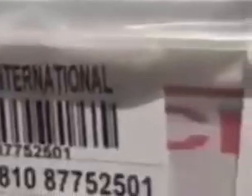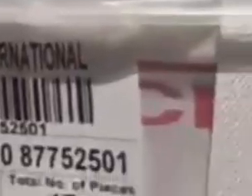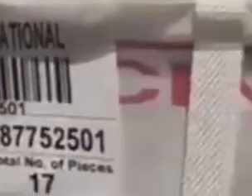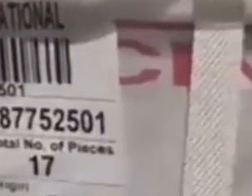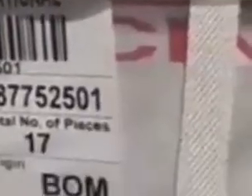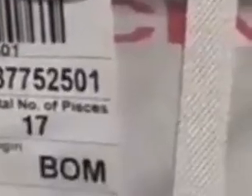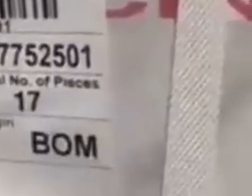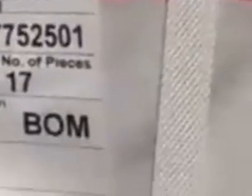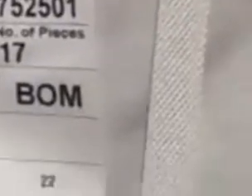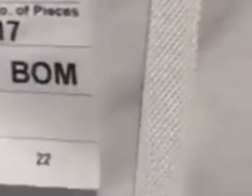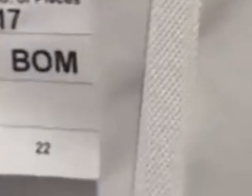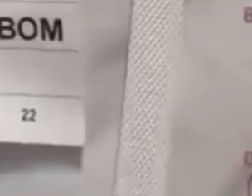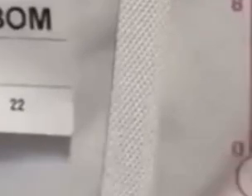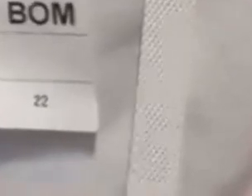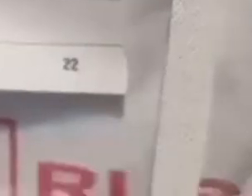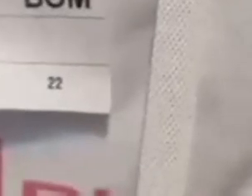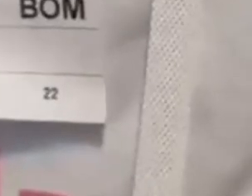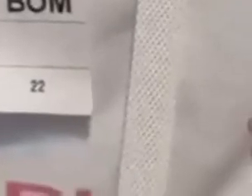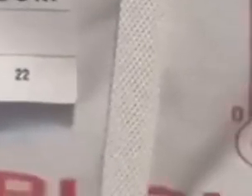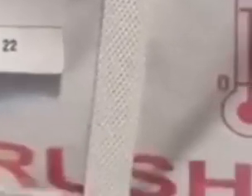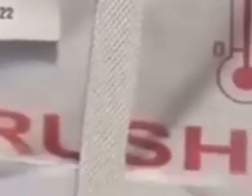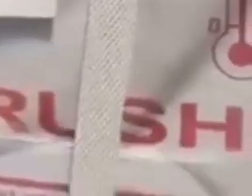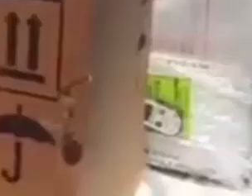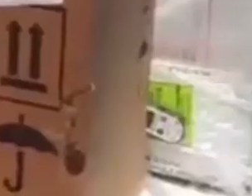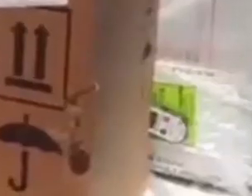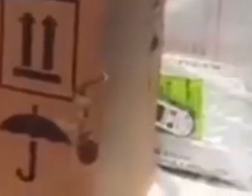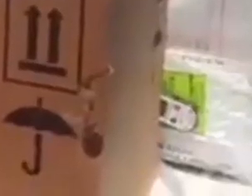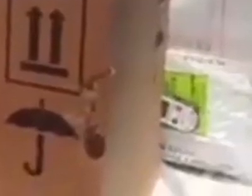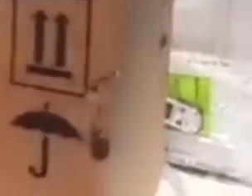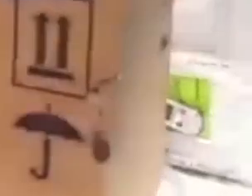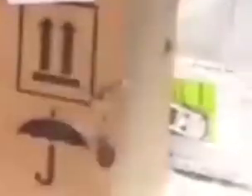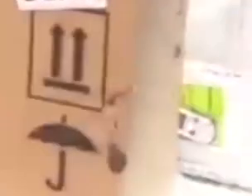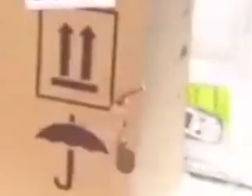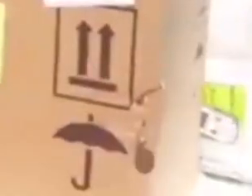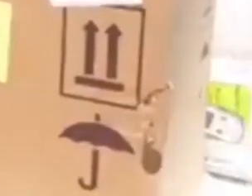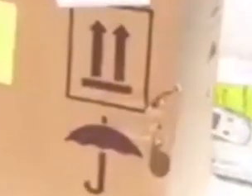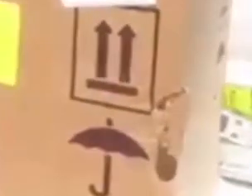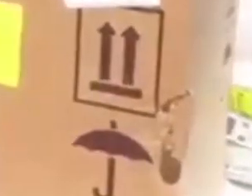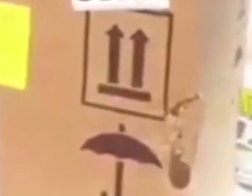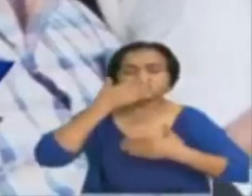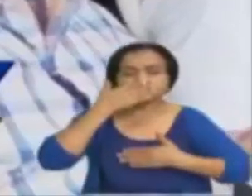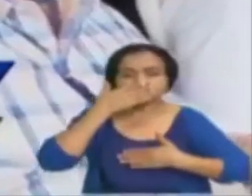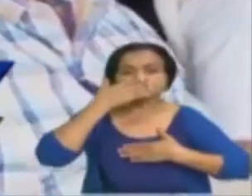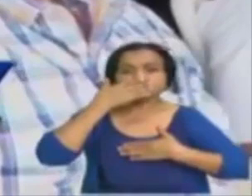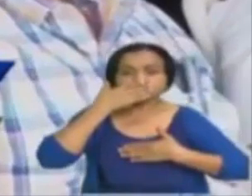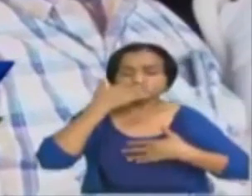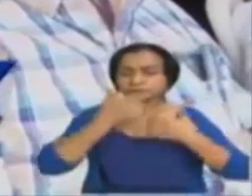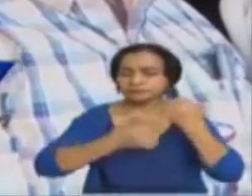V, se amplía el plazo de aplicación de la dosis número 1 a la dosis número 2 en un máximo de 90